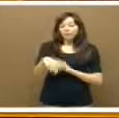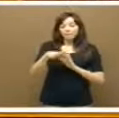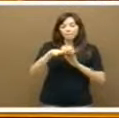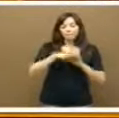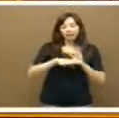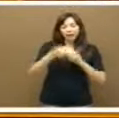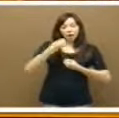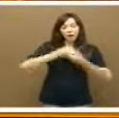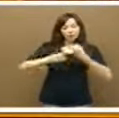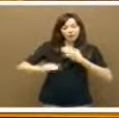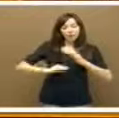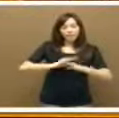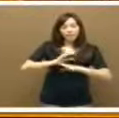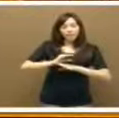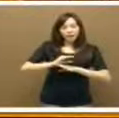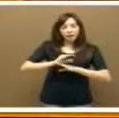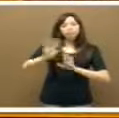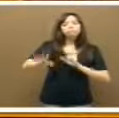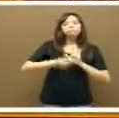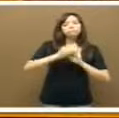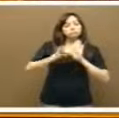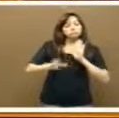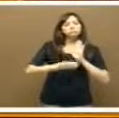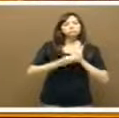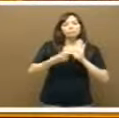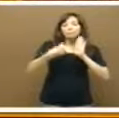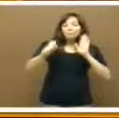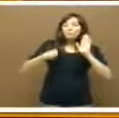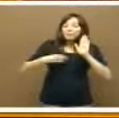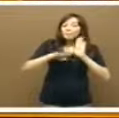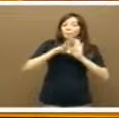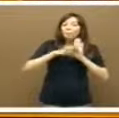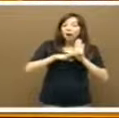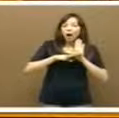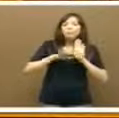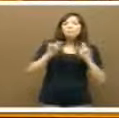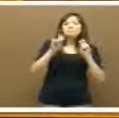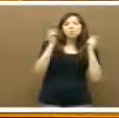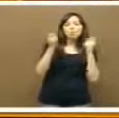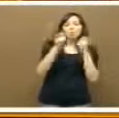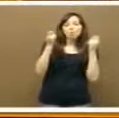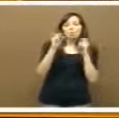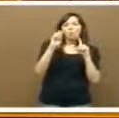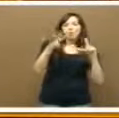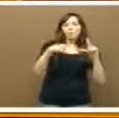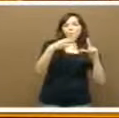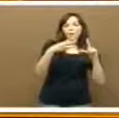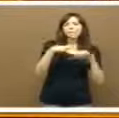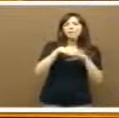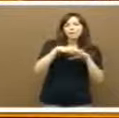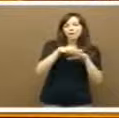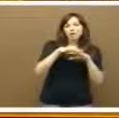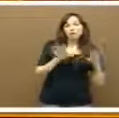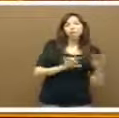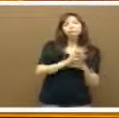y financiero que se les remite al Ministerio de Hacienda y que se publican en la página web de ese ministerio.